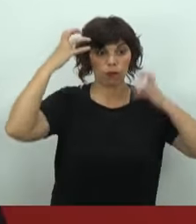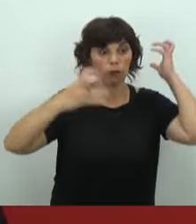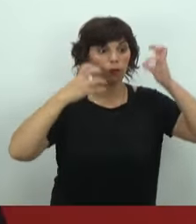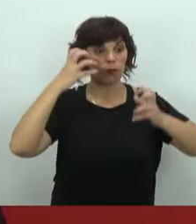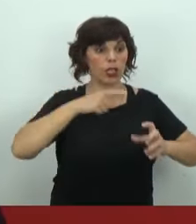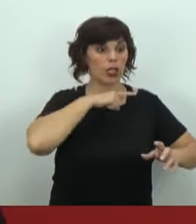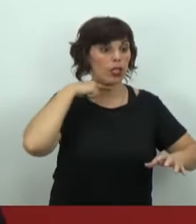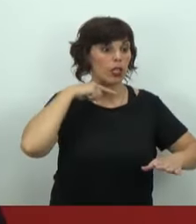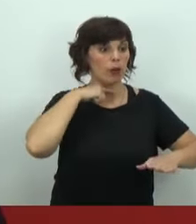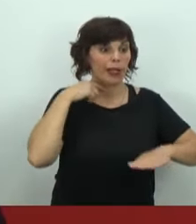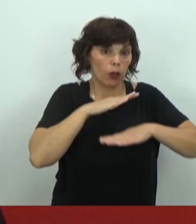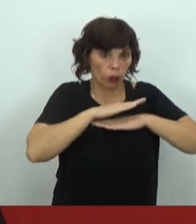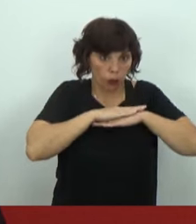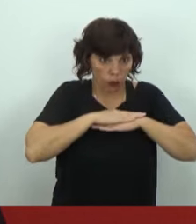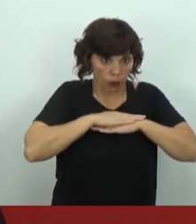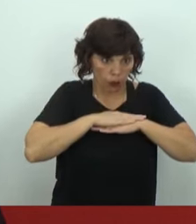pero no lo quitaba.